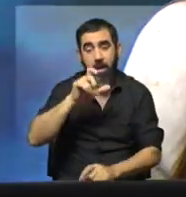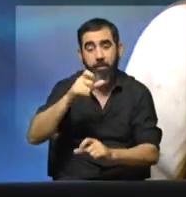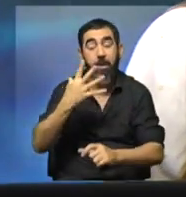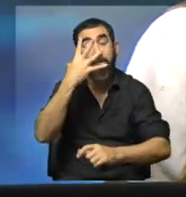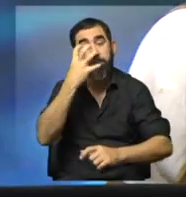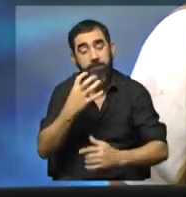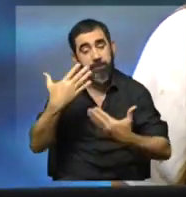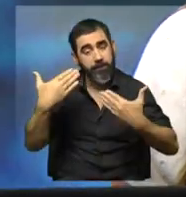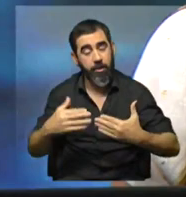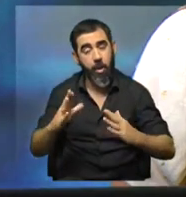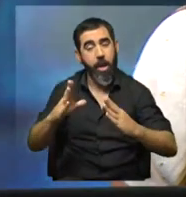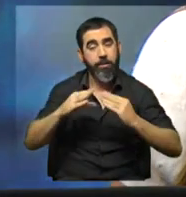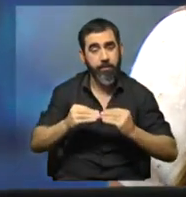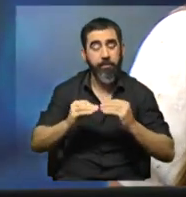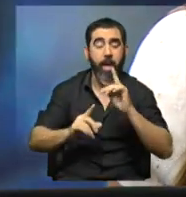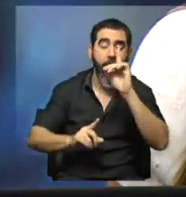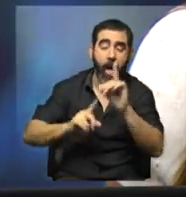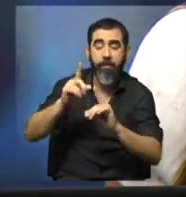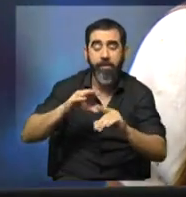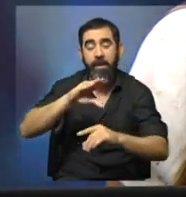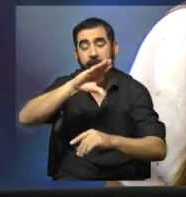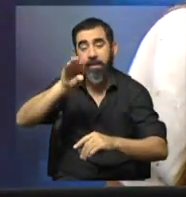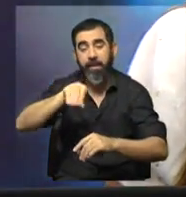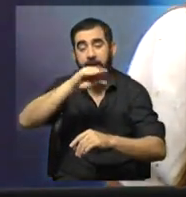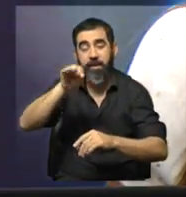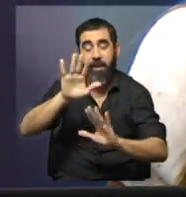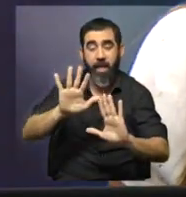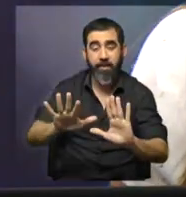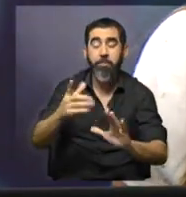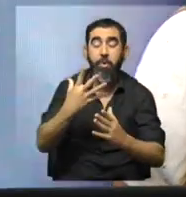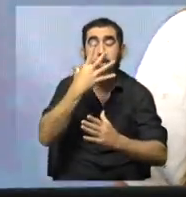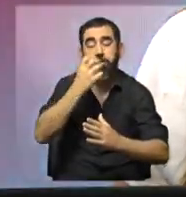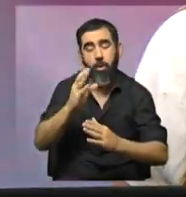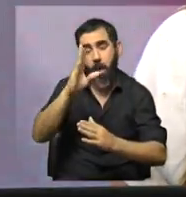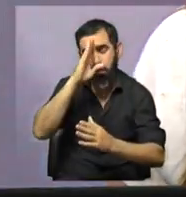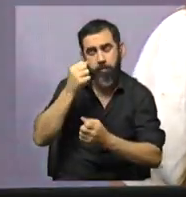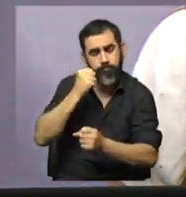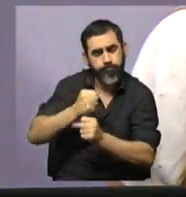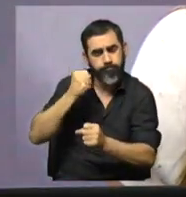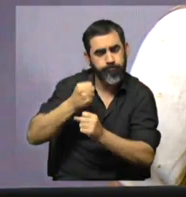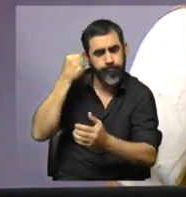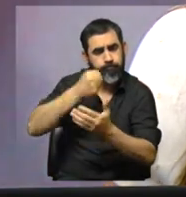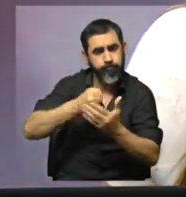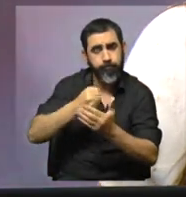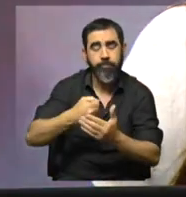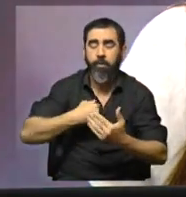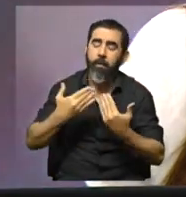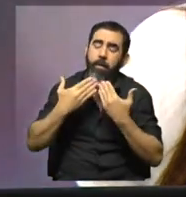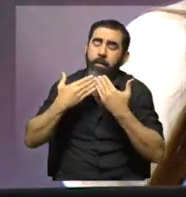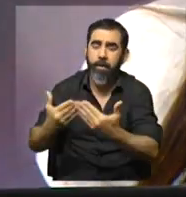serio, que eso es una cosa que a veces no sucede con los títeres, pero en este caso se lo tomaron muy en serio, trabajaron muchísimo. Nosotros estamos muy, muy